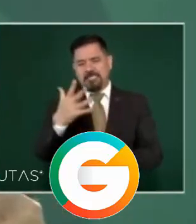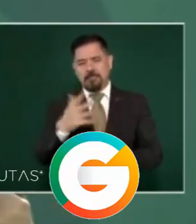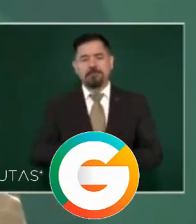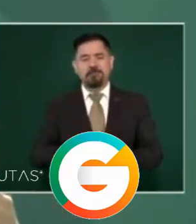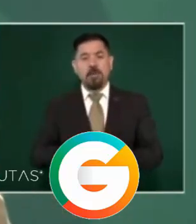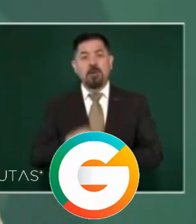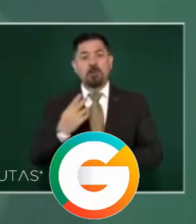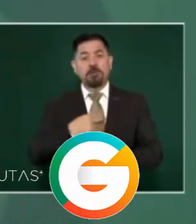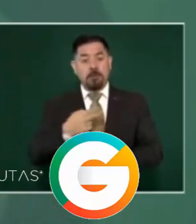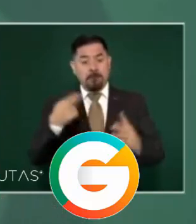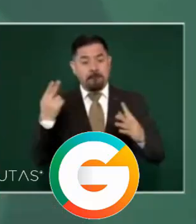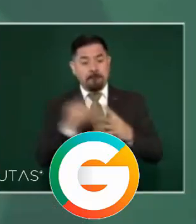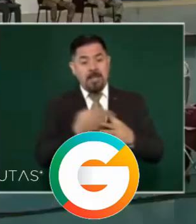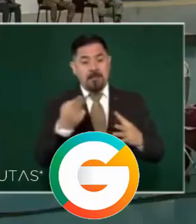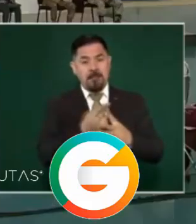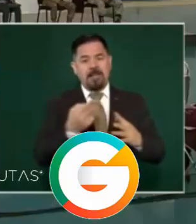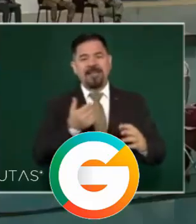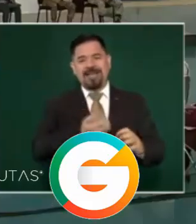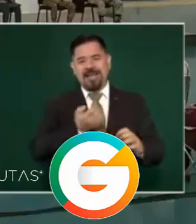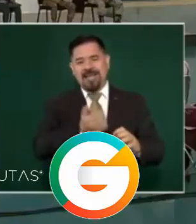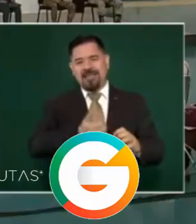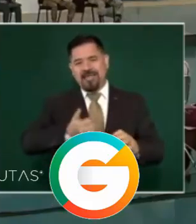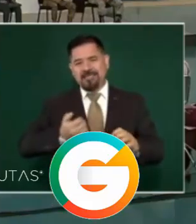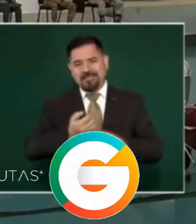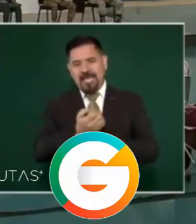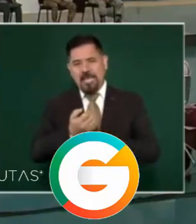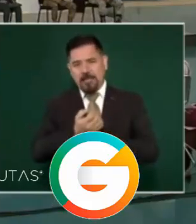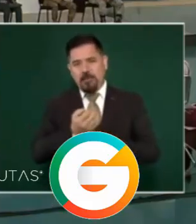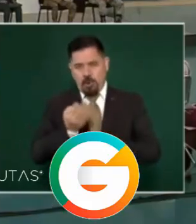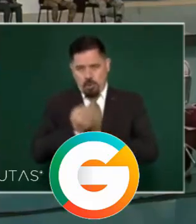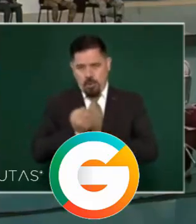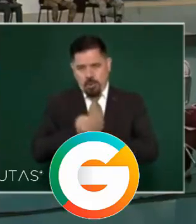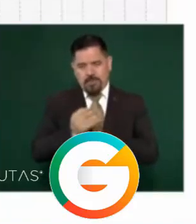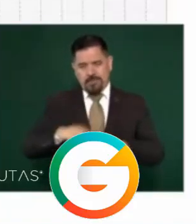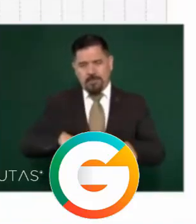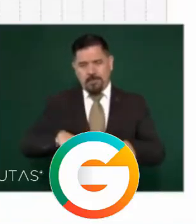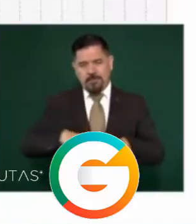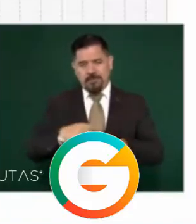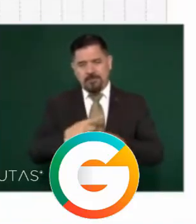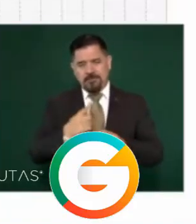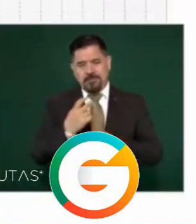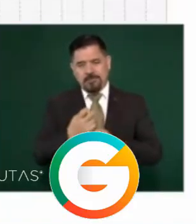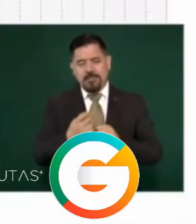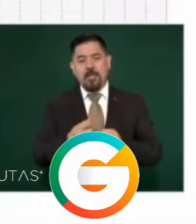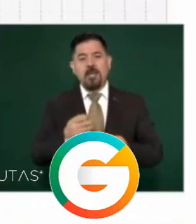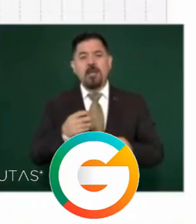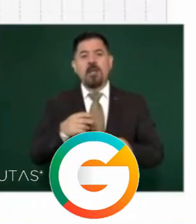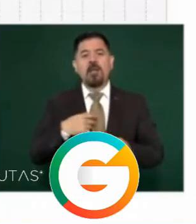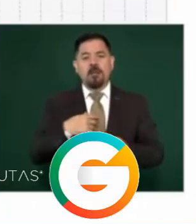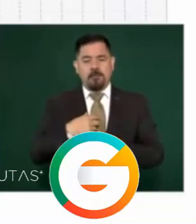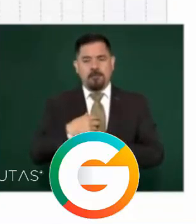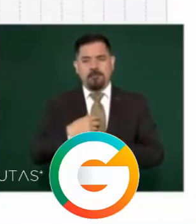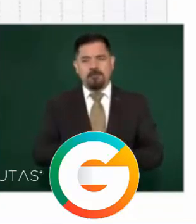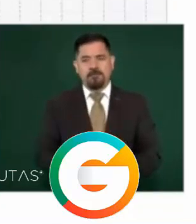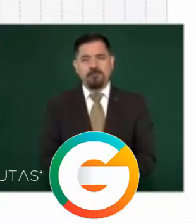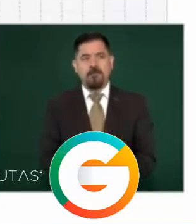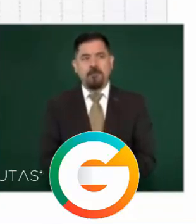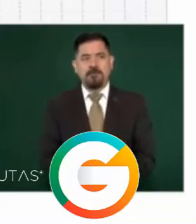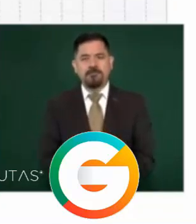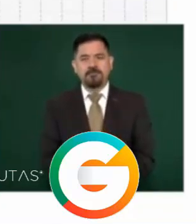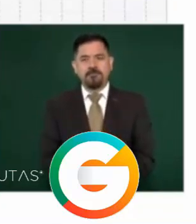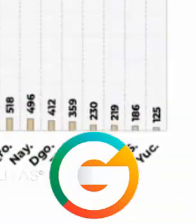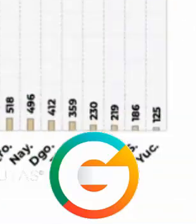dolosos por entidad federativa en la presente administración y hasta septiembre, el Estado ocupa el octavo lugar con